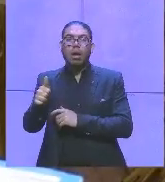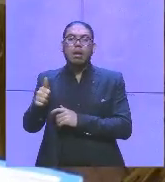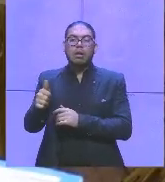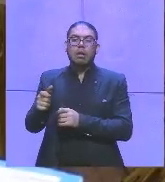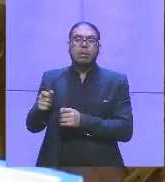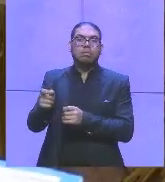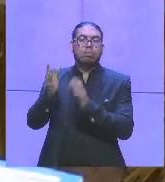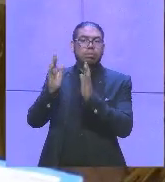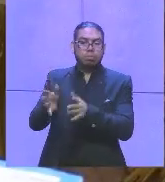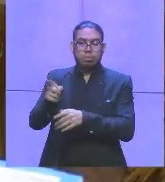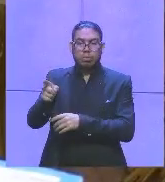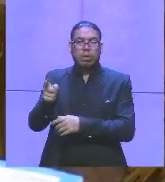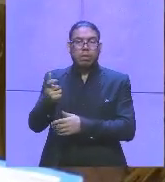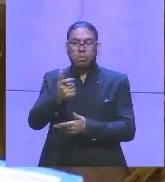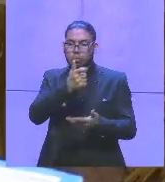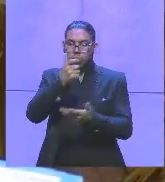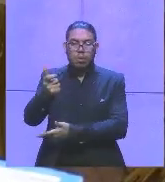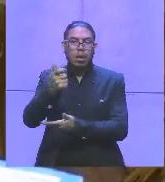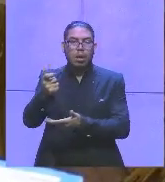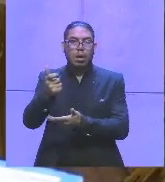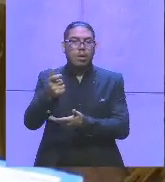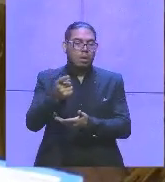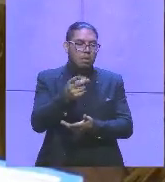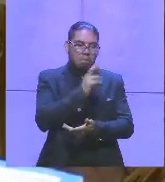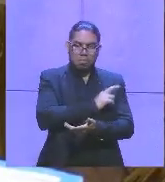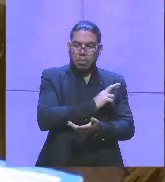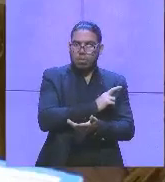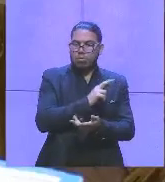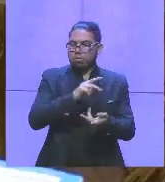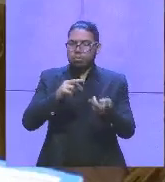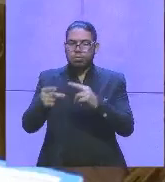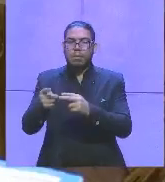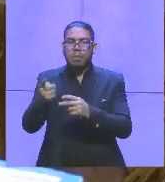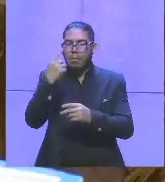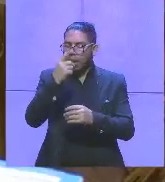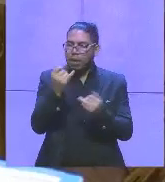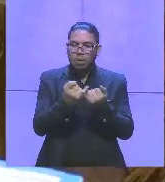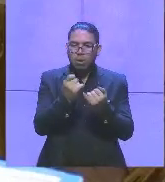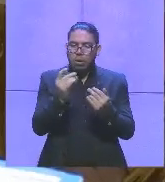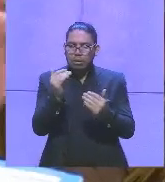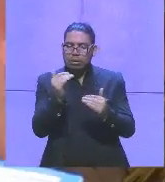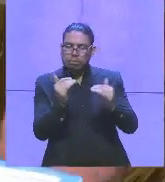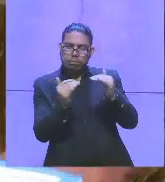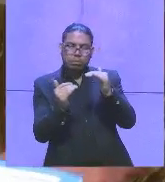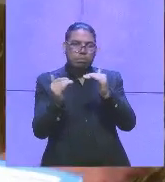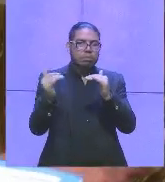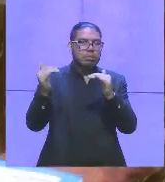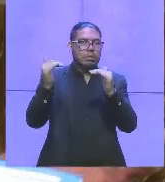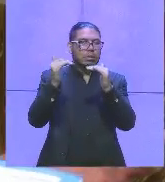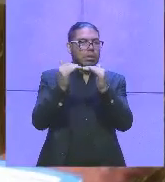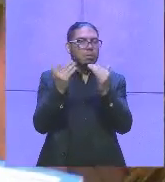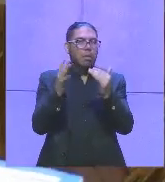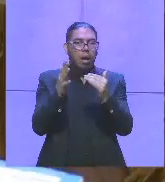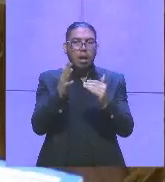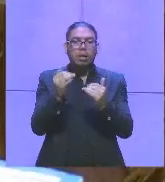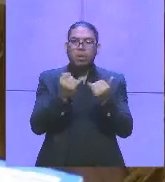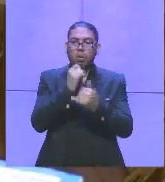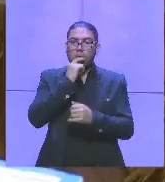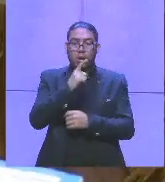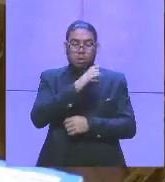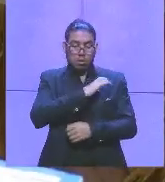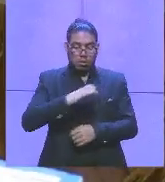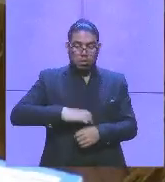del financiamiento público sobre el privado. Para tratar de nivelar un poco la competencia entre las candidaturas independientes y